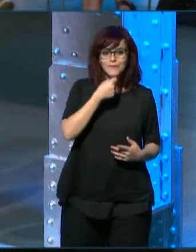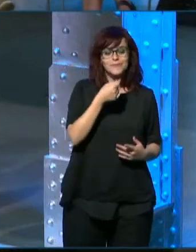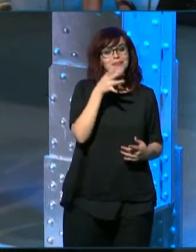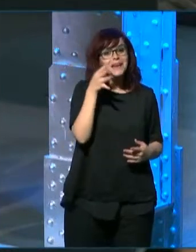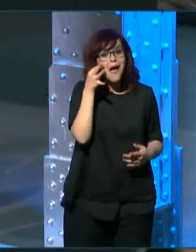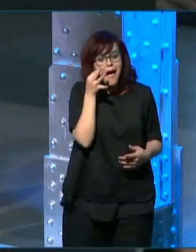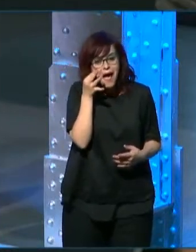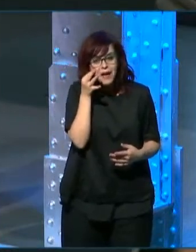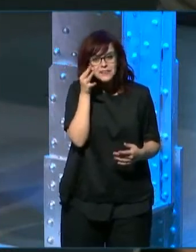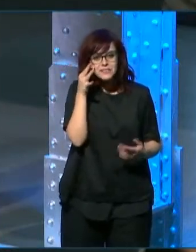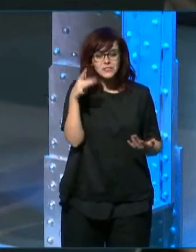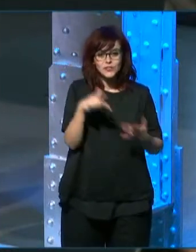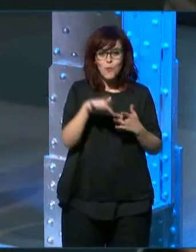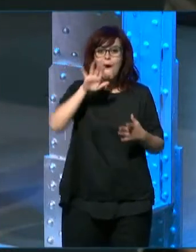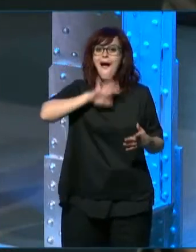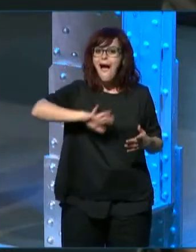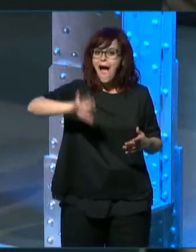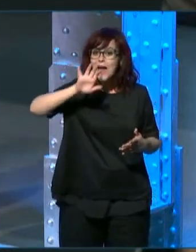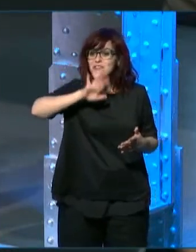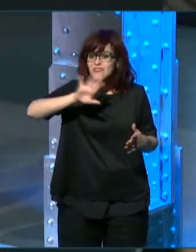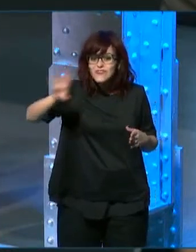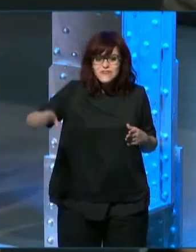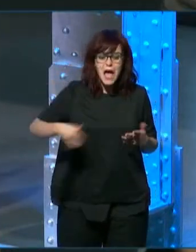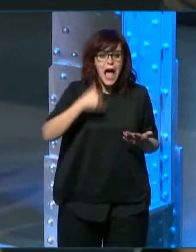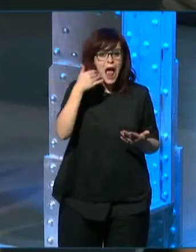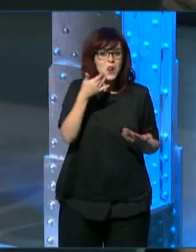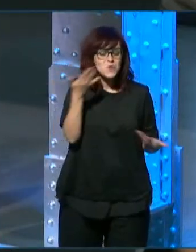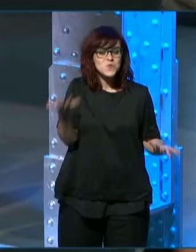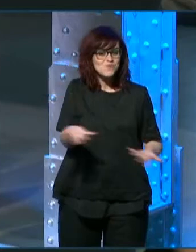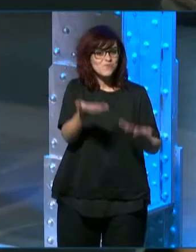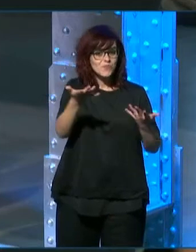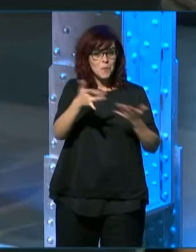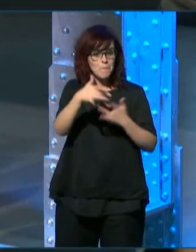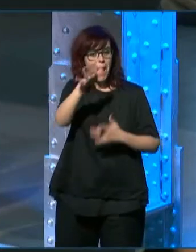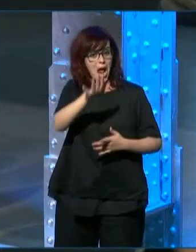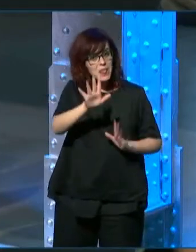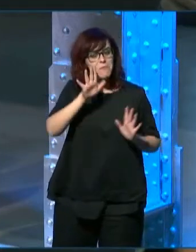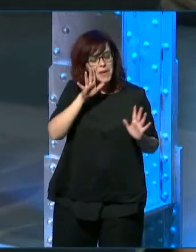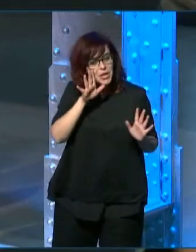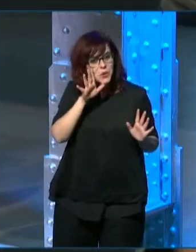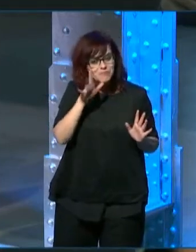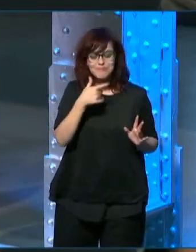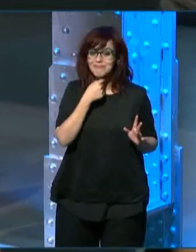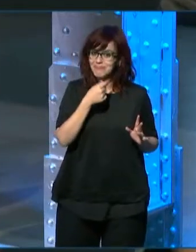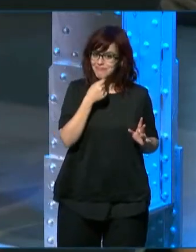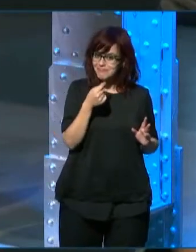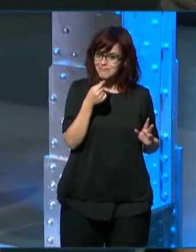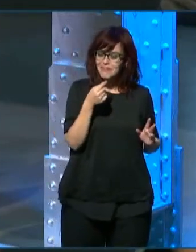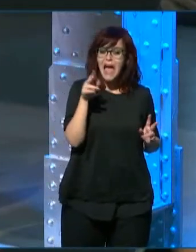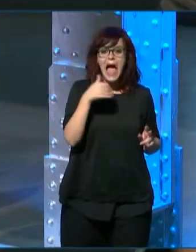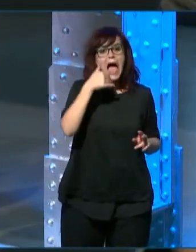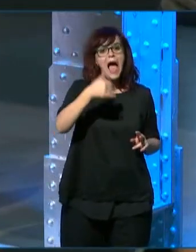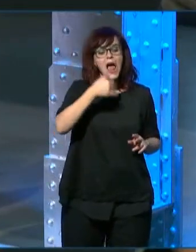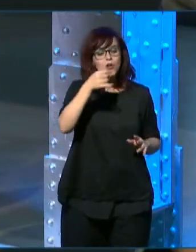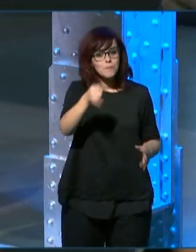menos anecdótica de lo que en principio podría parecer, ¿no? Y a mí hay algo que me